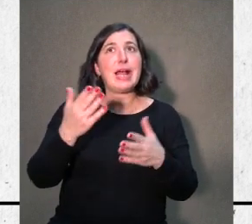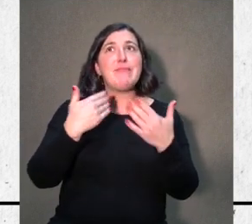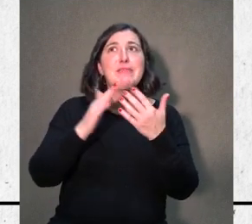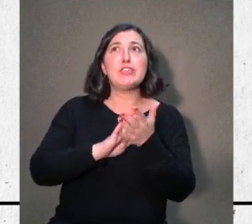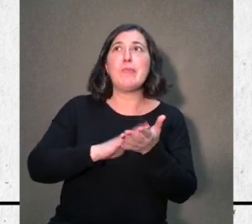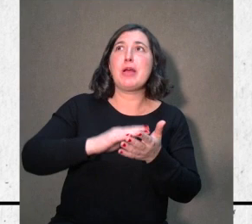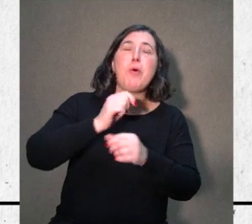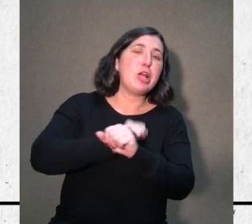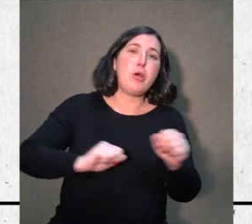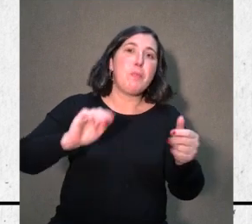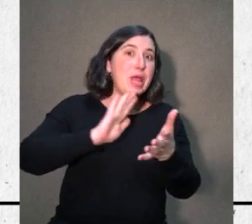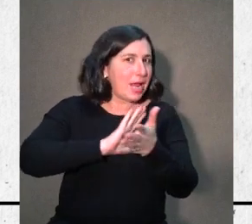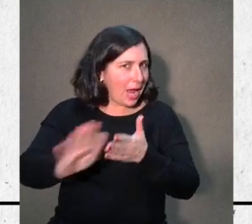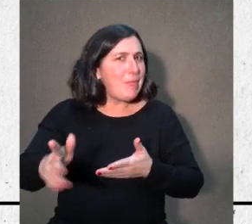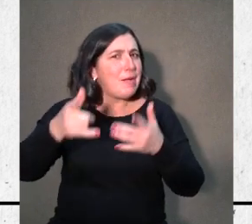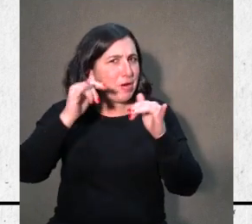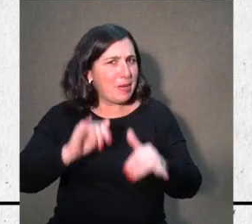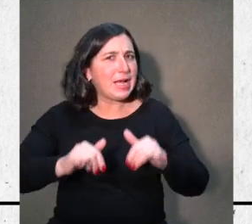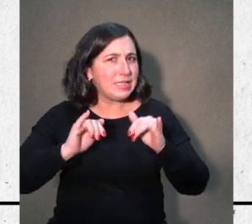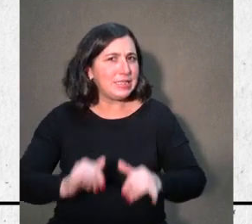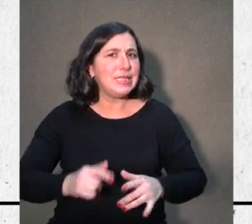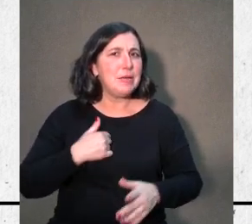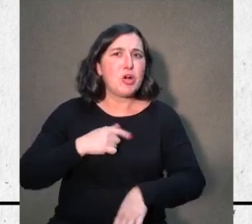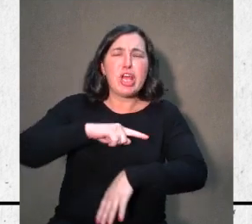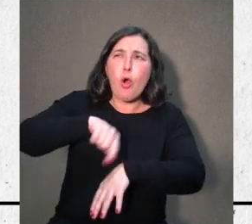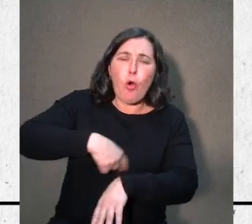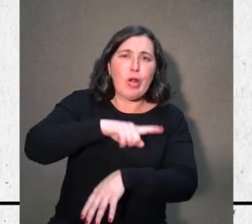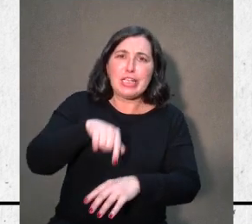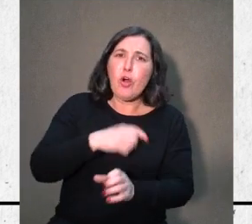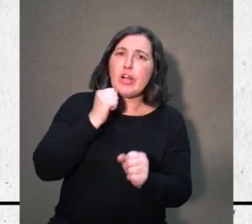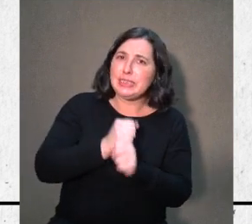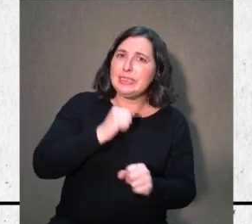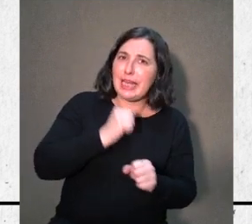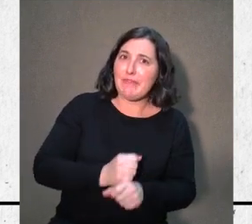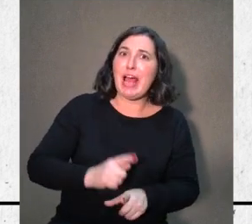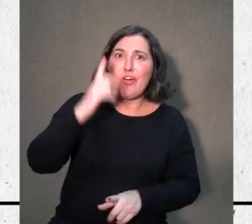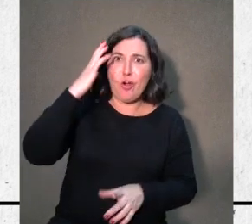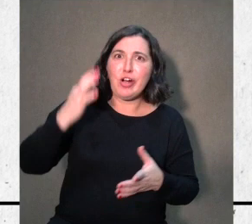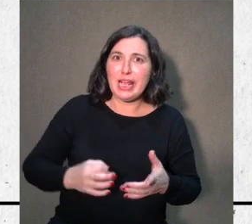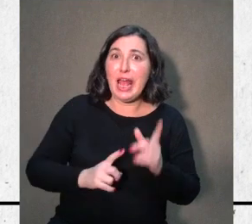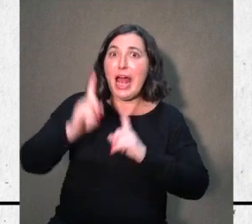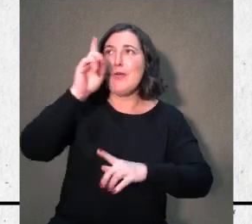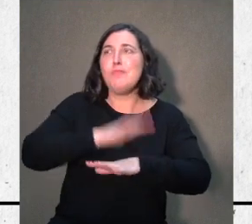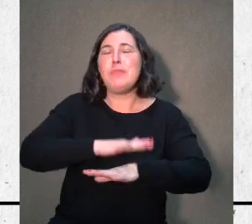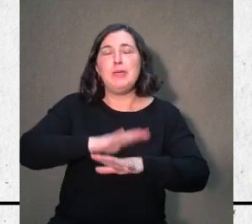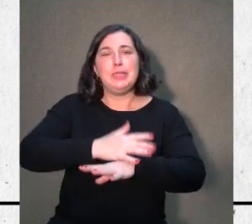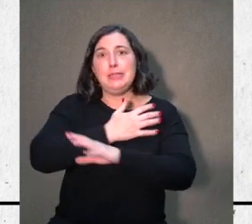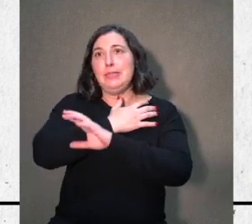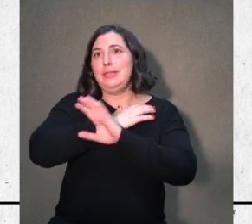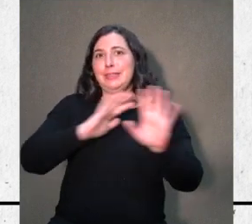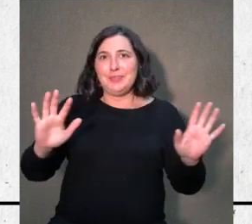como imposible escapar. Pero mirá que sí, ¿eh? Pero mirá que hay que meter tantas horas de trabajo que créeme que en realidad